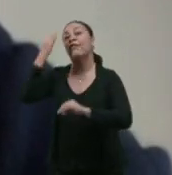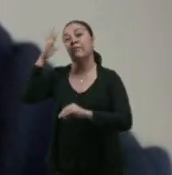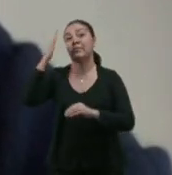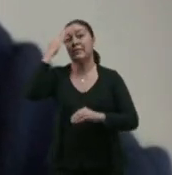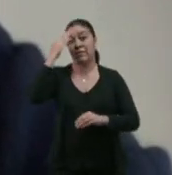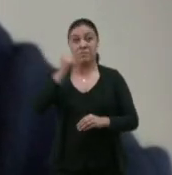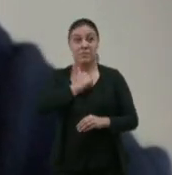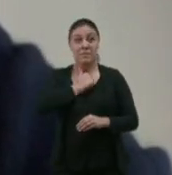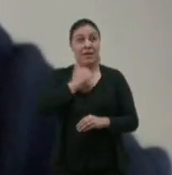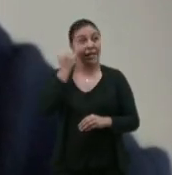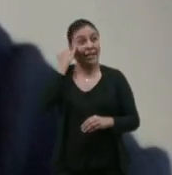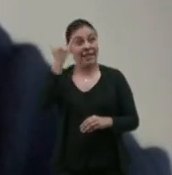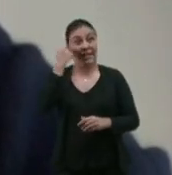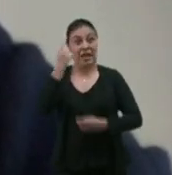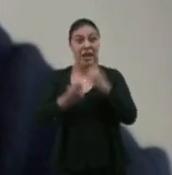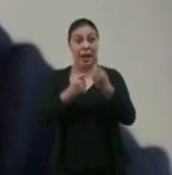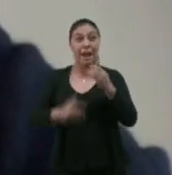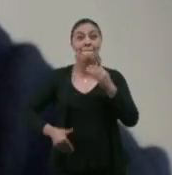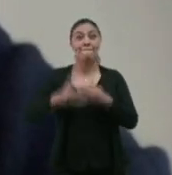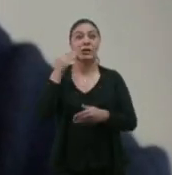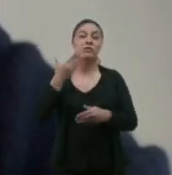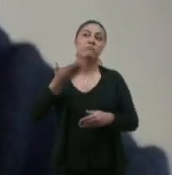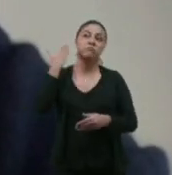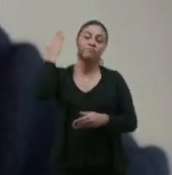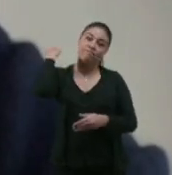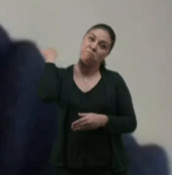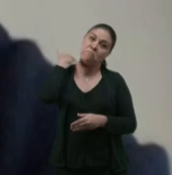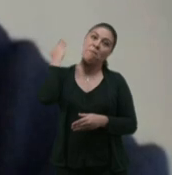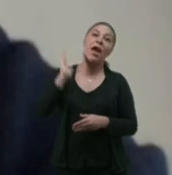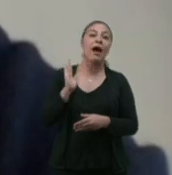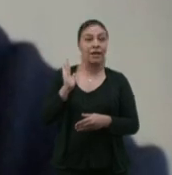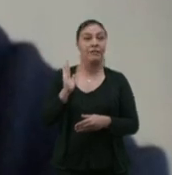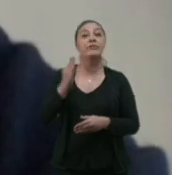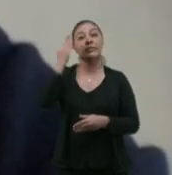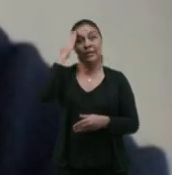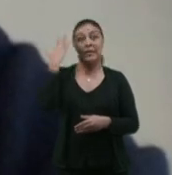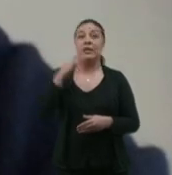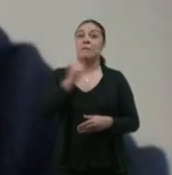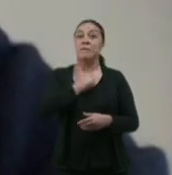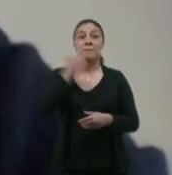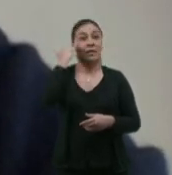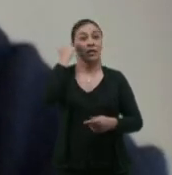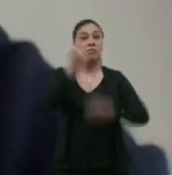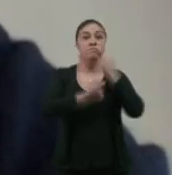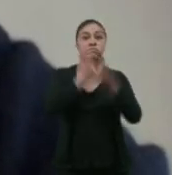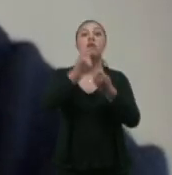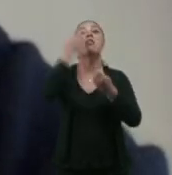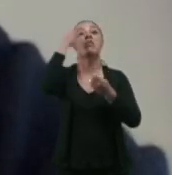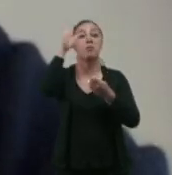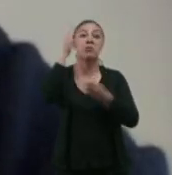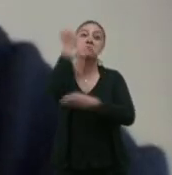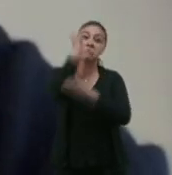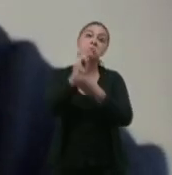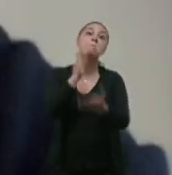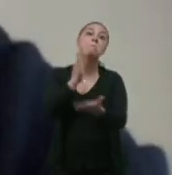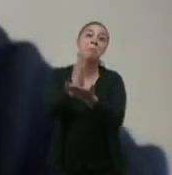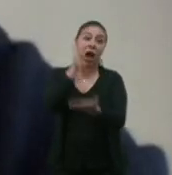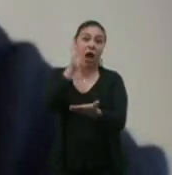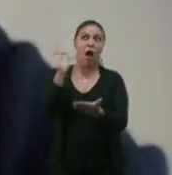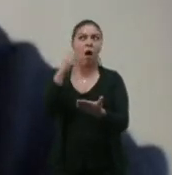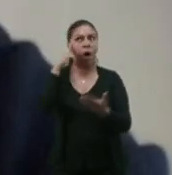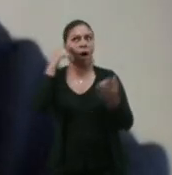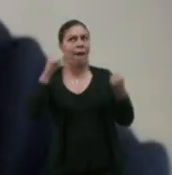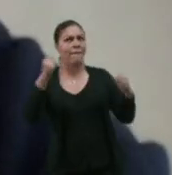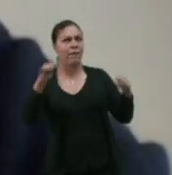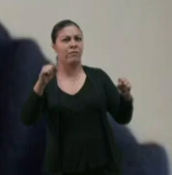emprendiendo. Entonces no se pongan a emprender, porque emprender es muy riesgoso, es muy angustiante muchas veces, pero también es muy